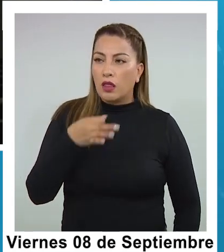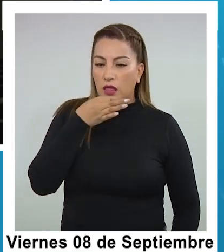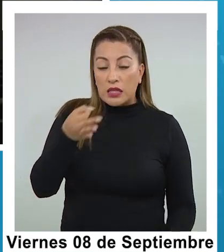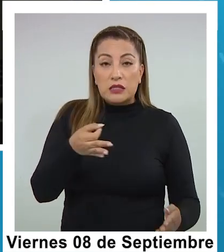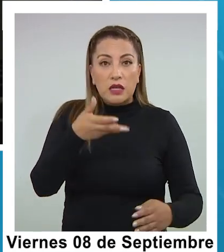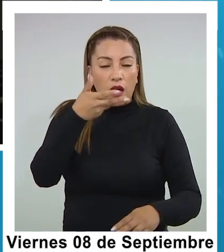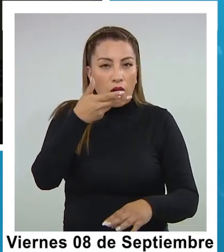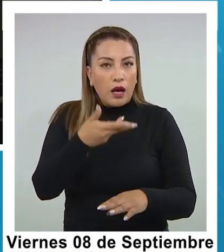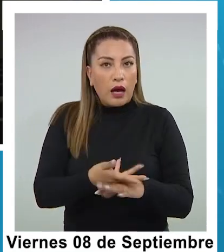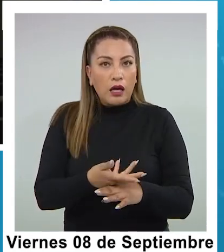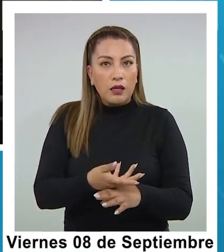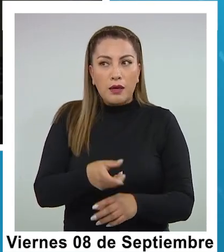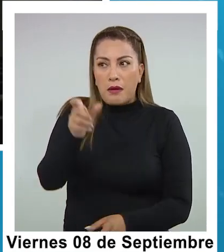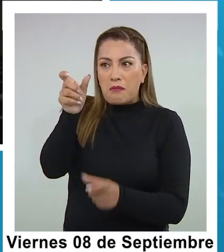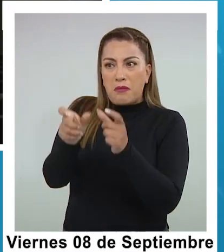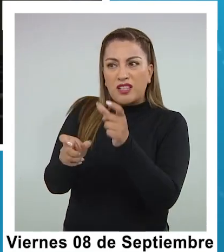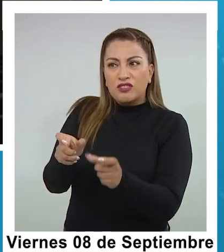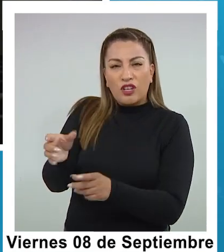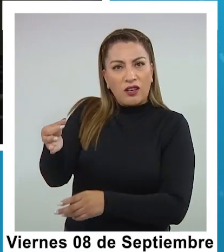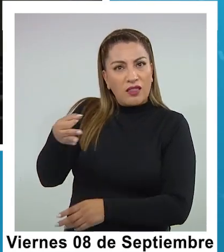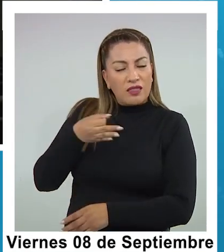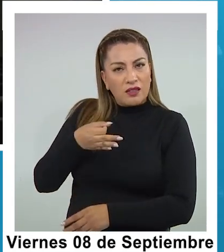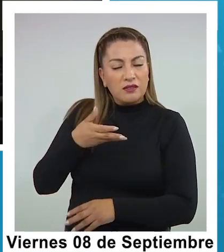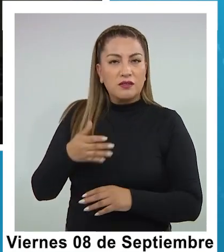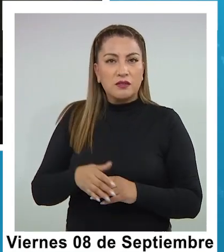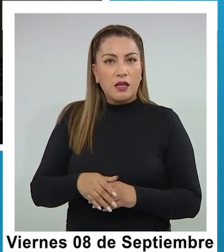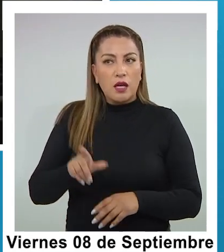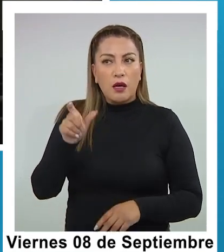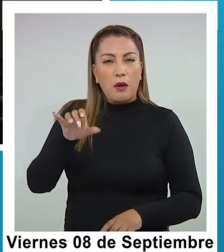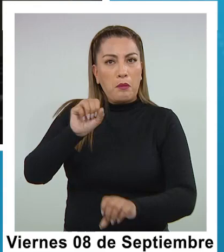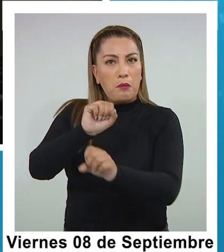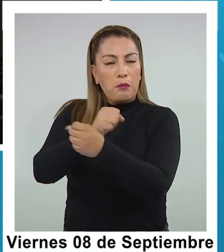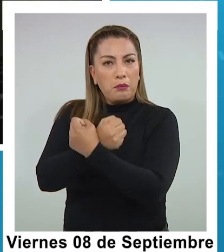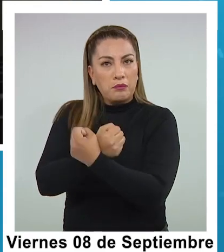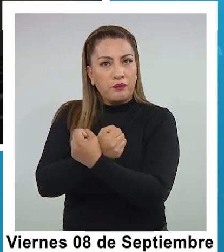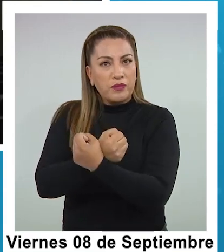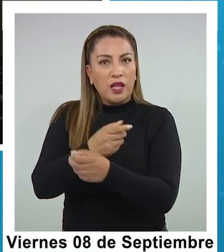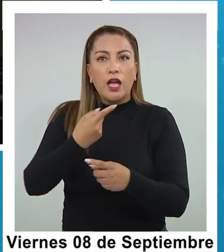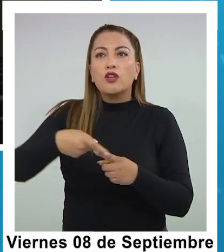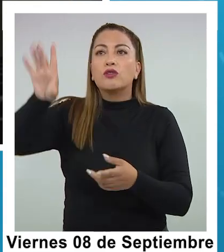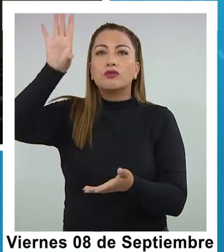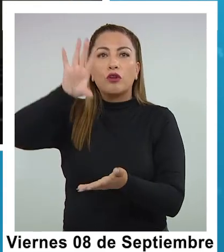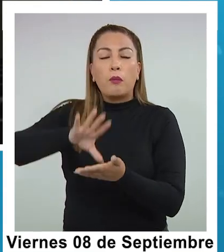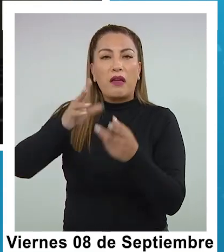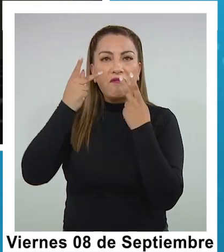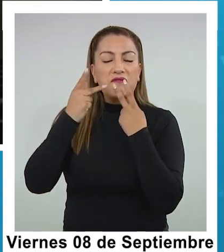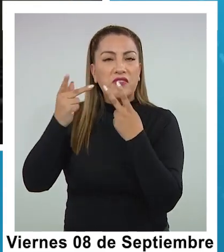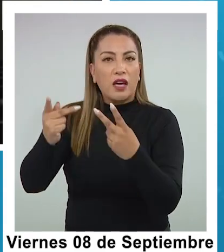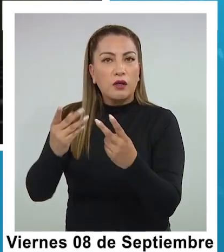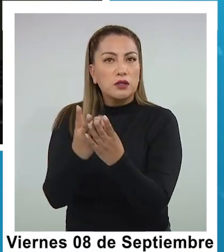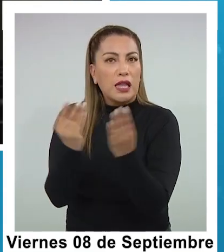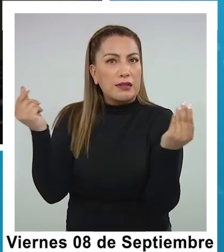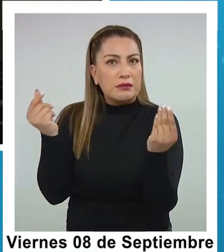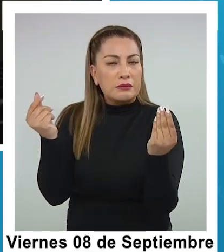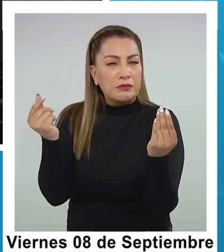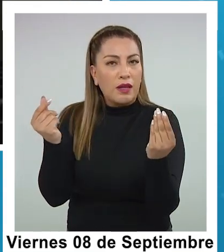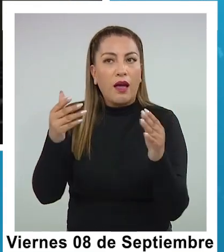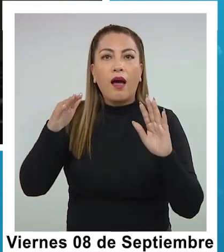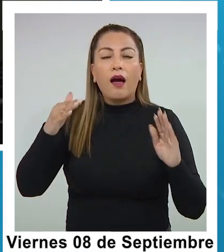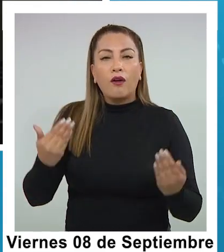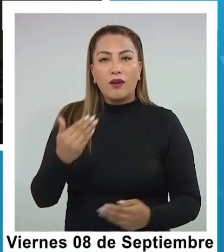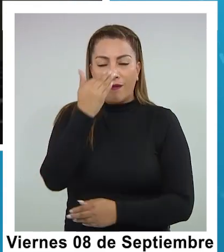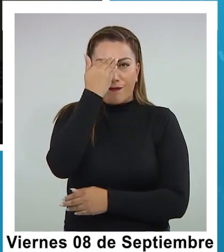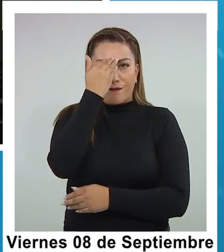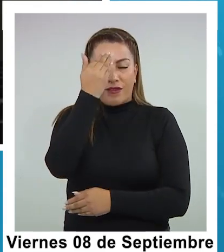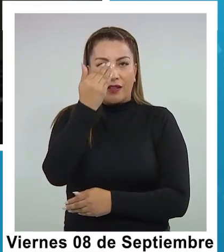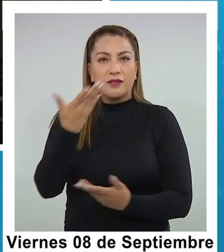ahí están los tipos que dicen que habían sido detenidos, ellos estaban fuera del país, se fueron fuera del país, se fugaron y ahora se